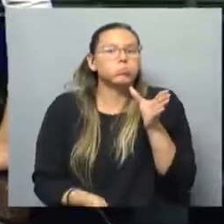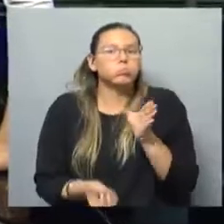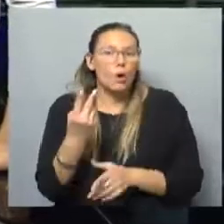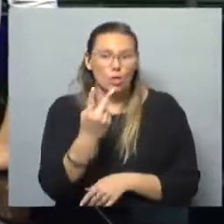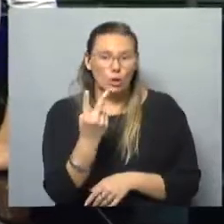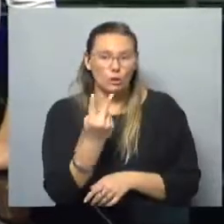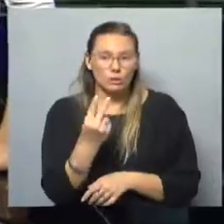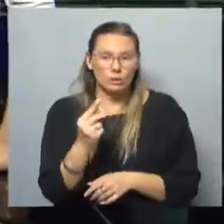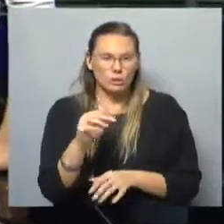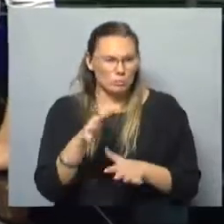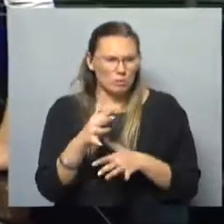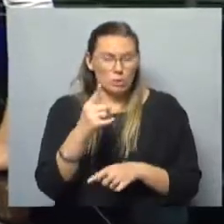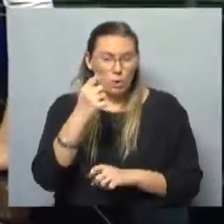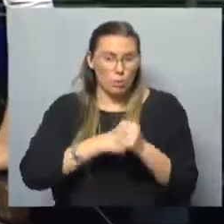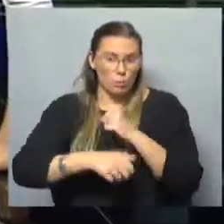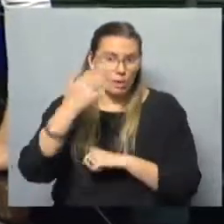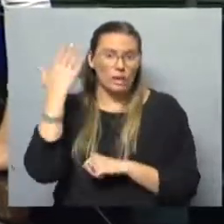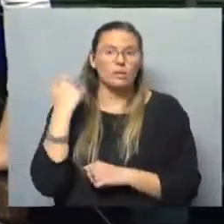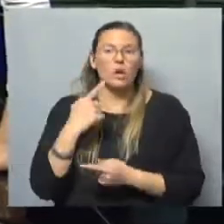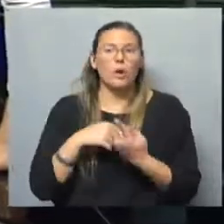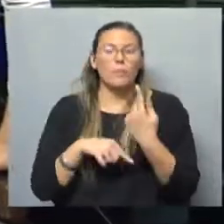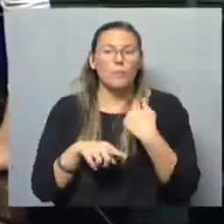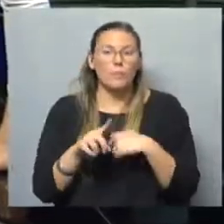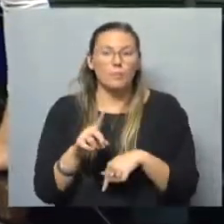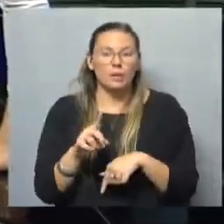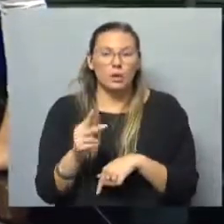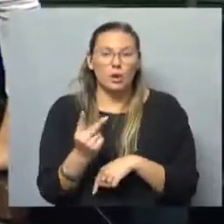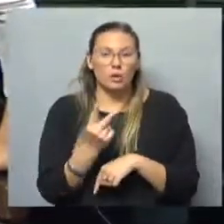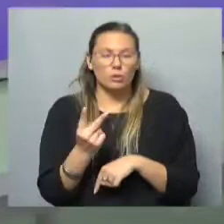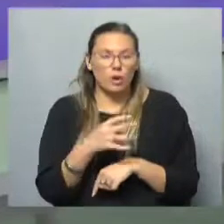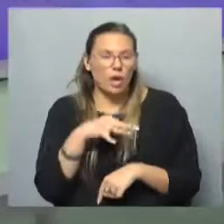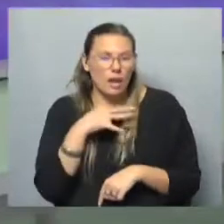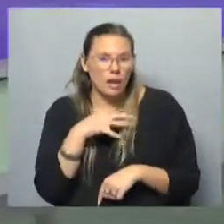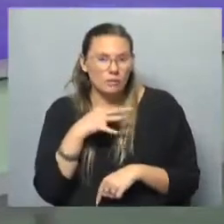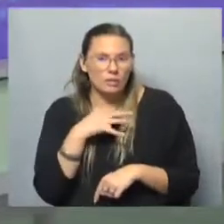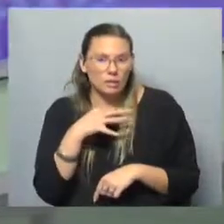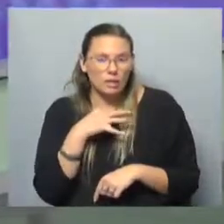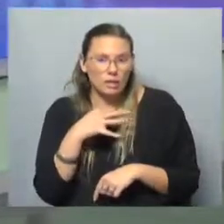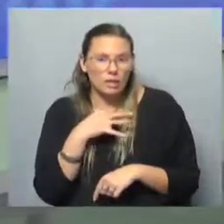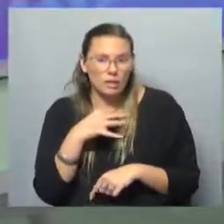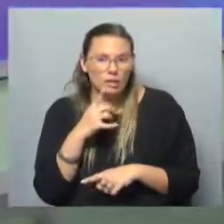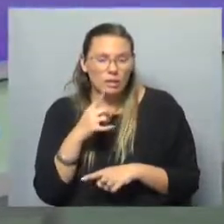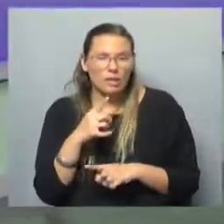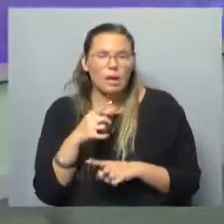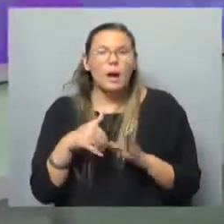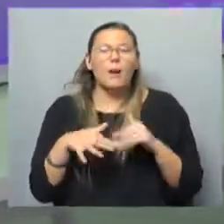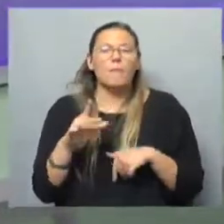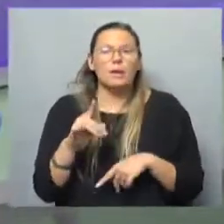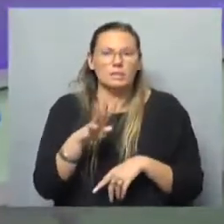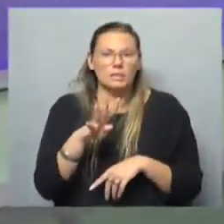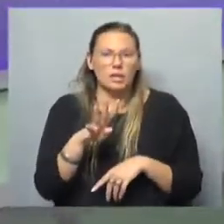dúo surgió hace aproximadamente un año, pero es un dúo que en la vida se viene encontrando hace más de